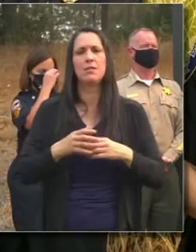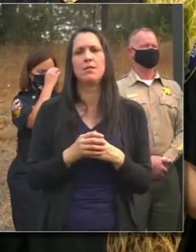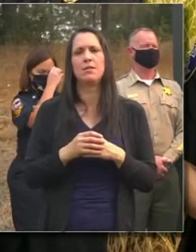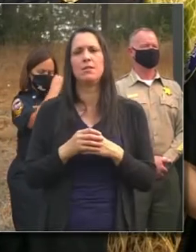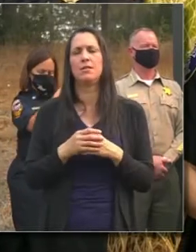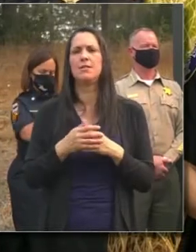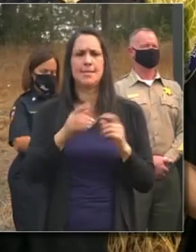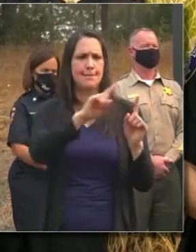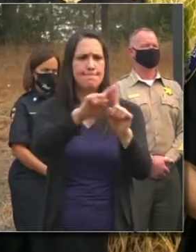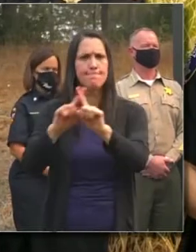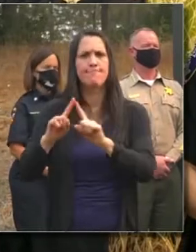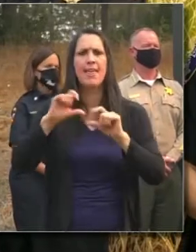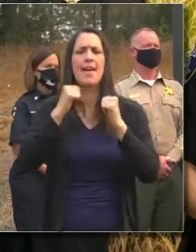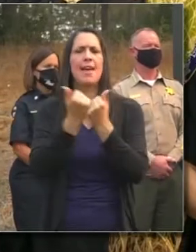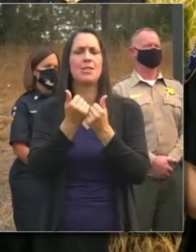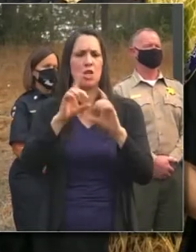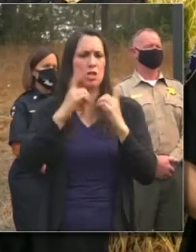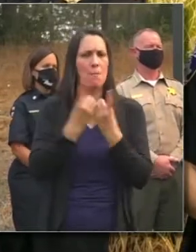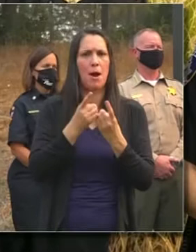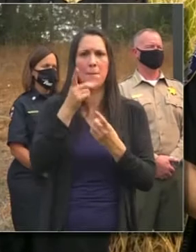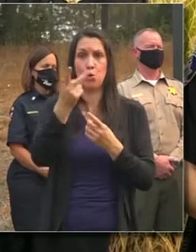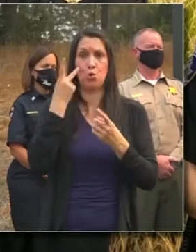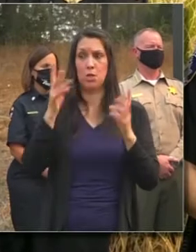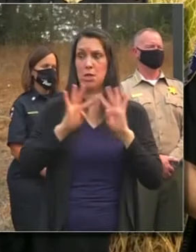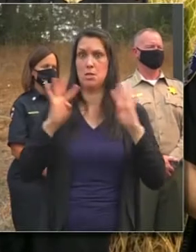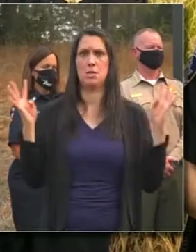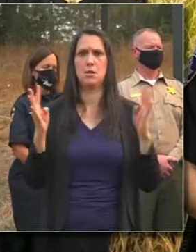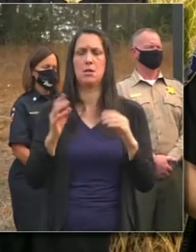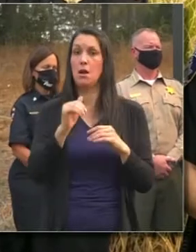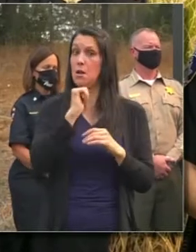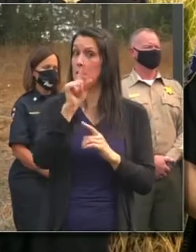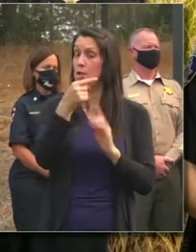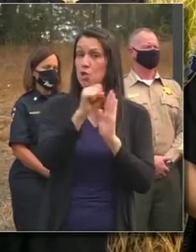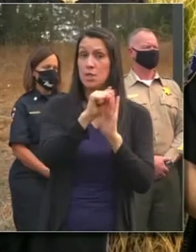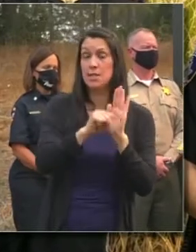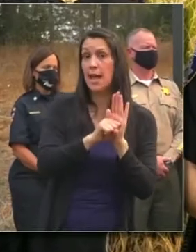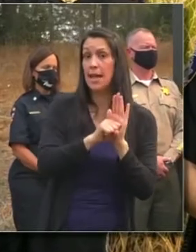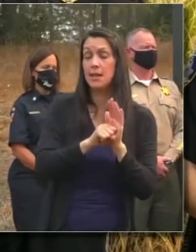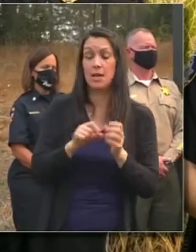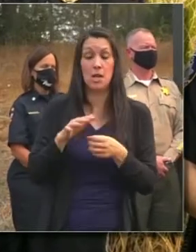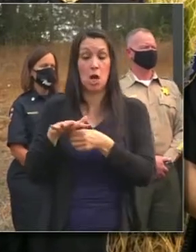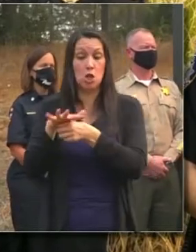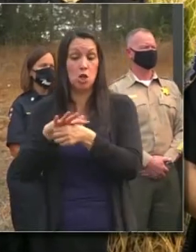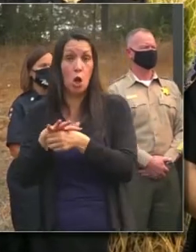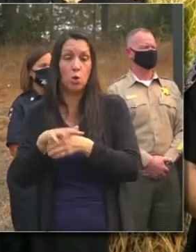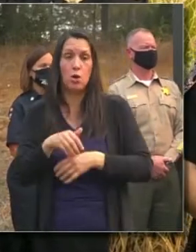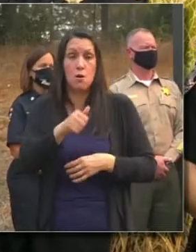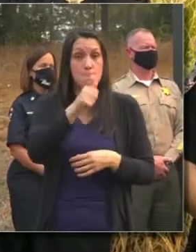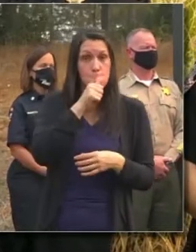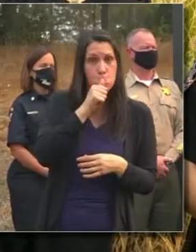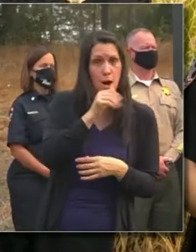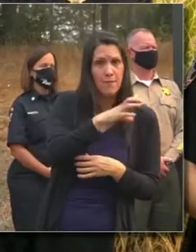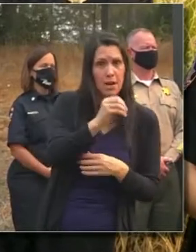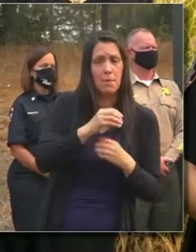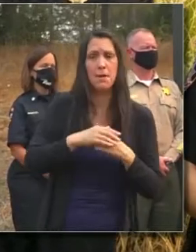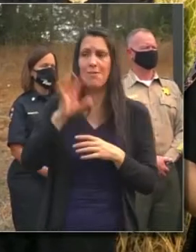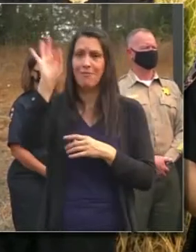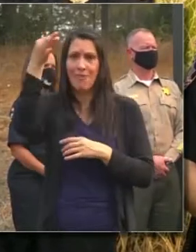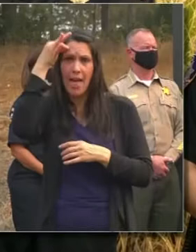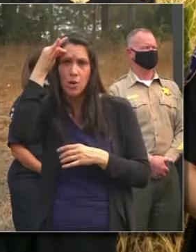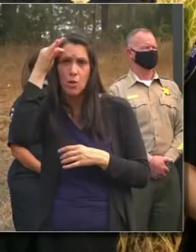sí y representado por todas las agencias que ustedes ven detrás de mí no solamente a nivel estatal sino local privado